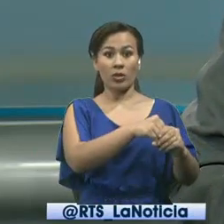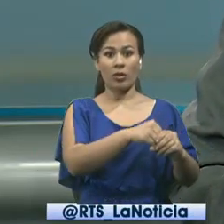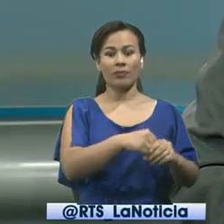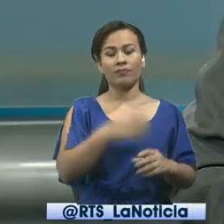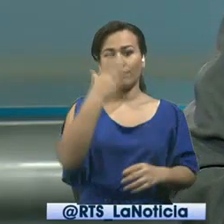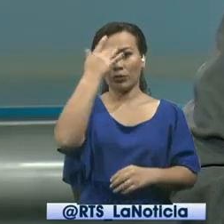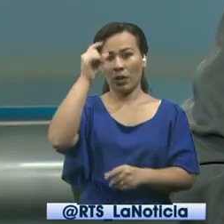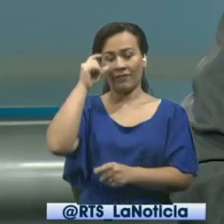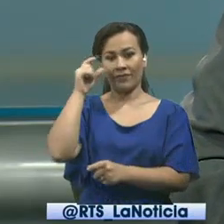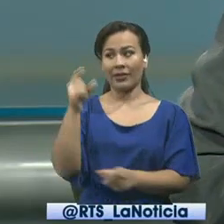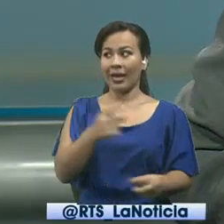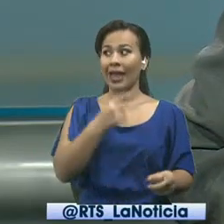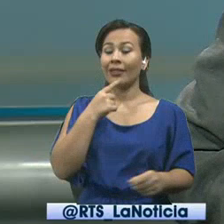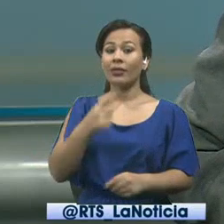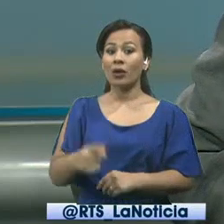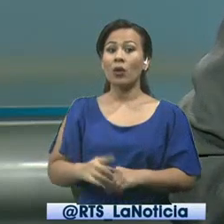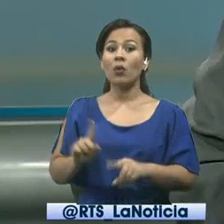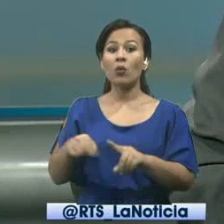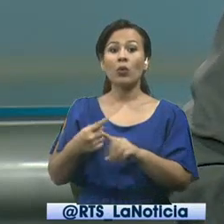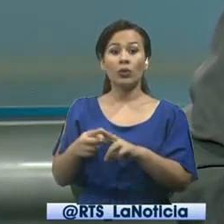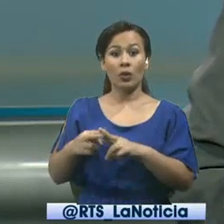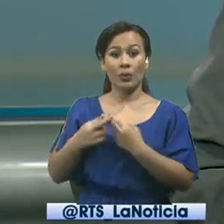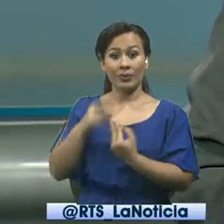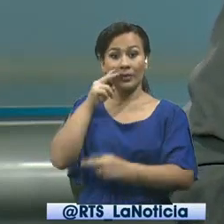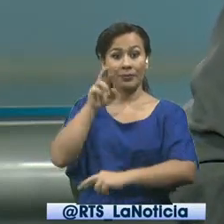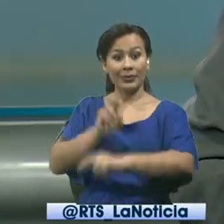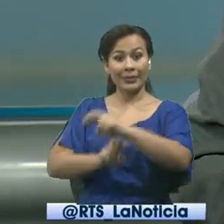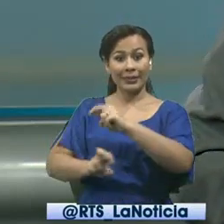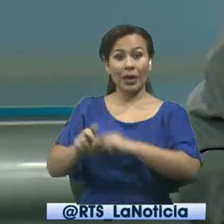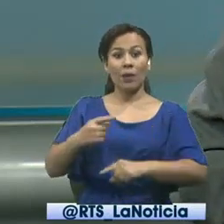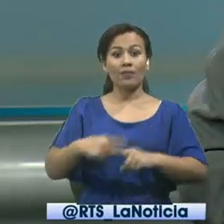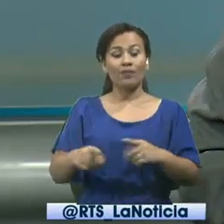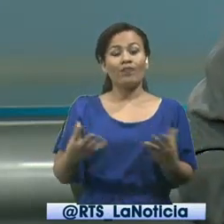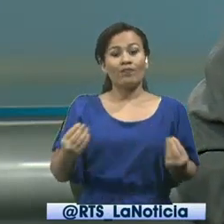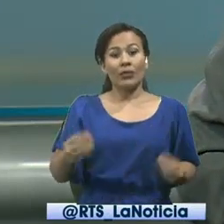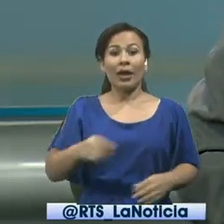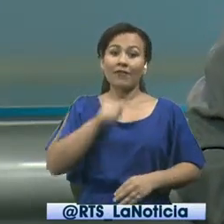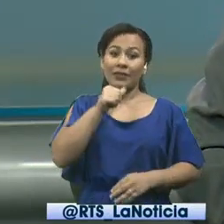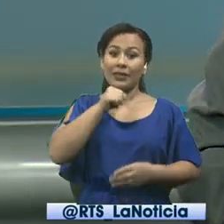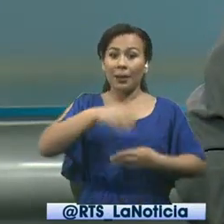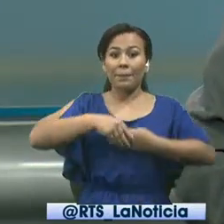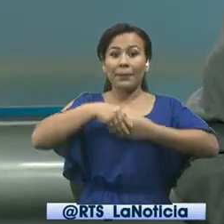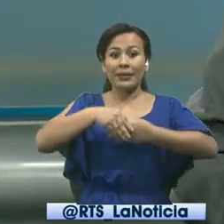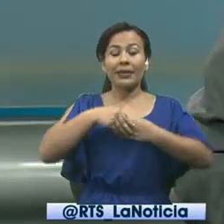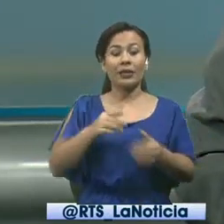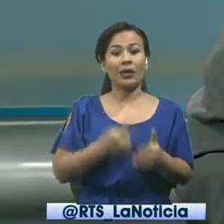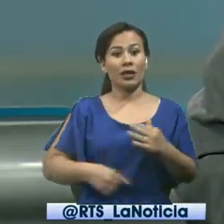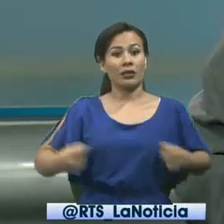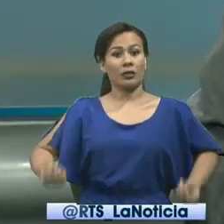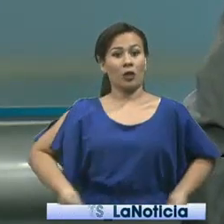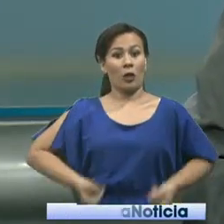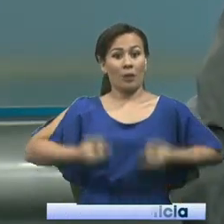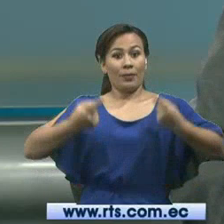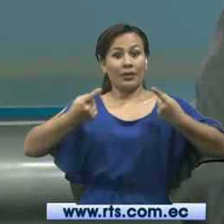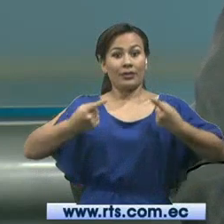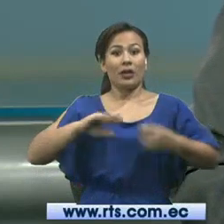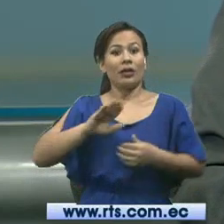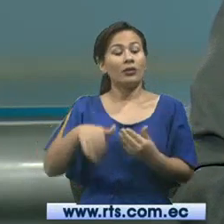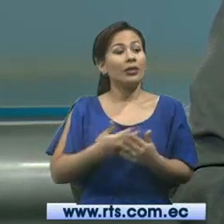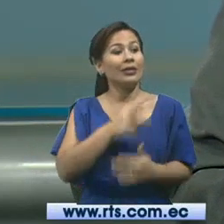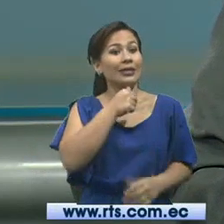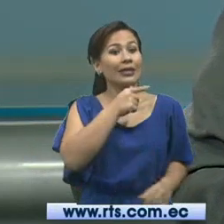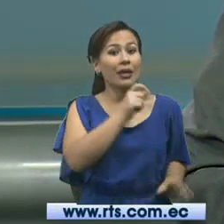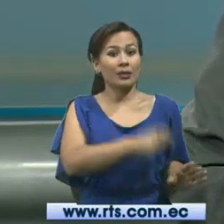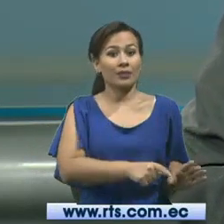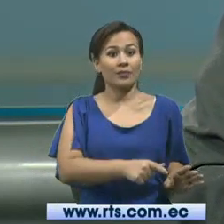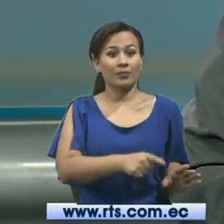agente fiscal que inició las indagaciones, pero hubo diligencias pendientes que llamaron la atención de la titular